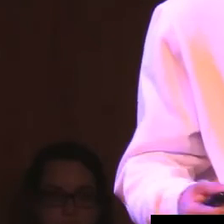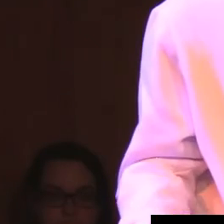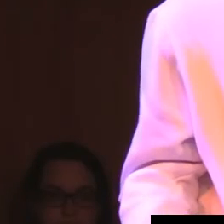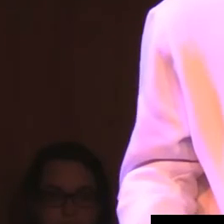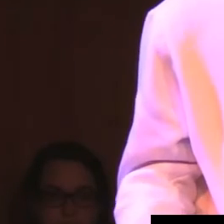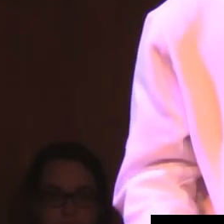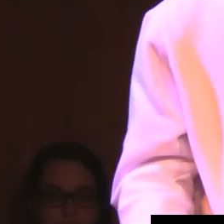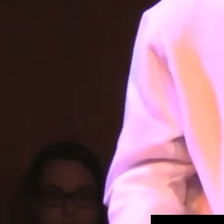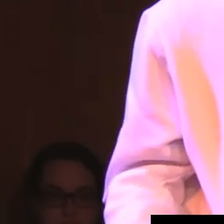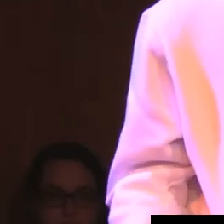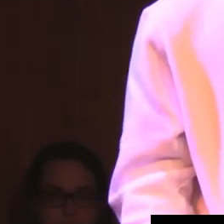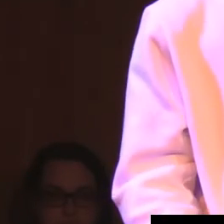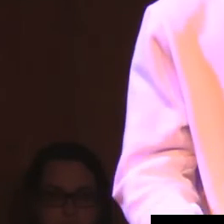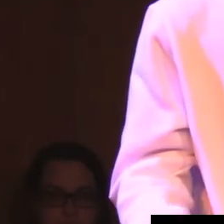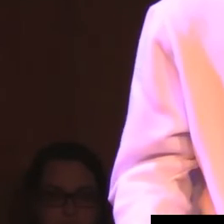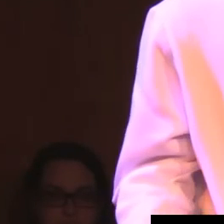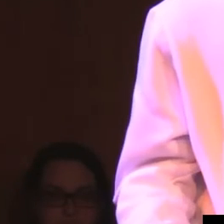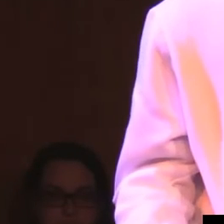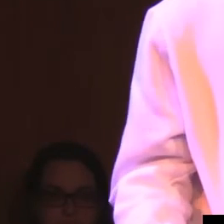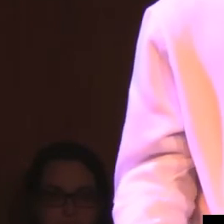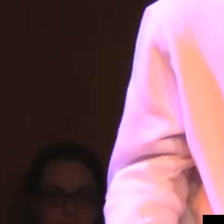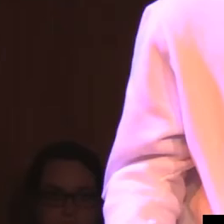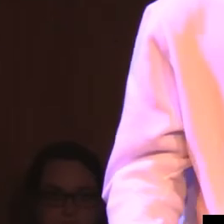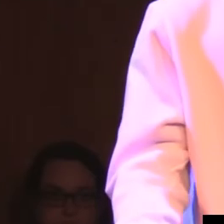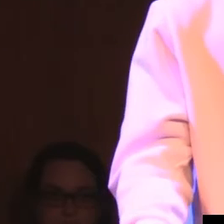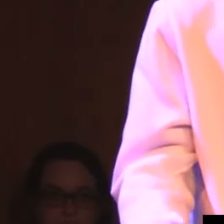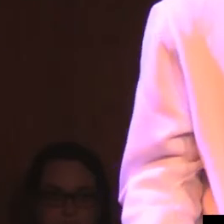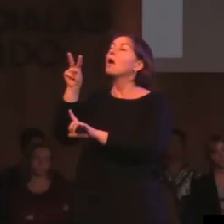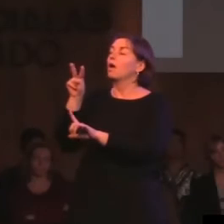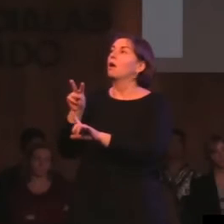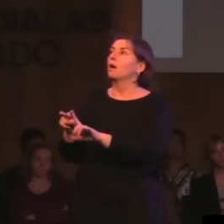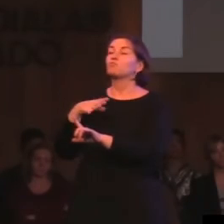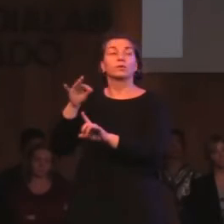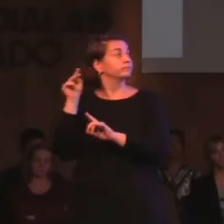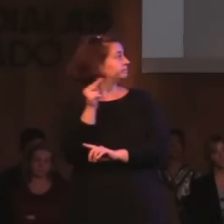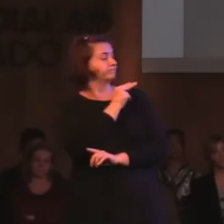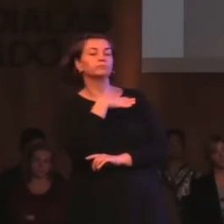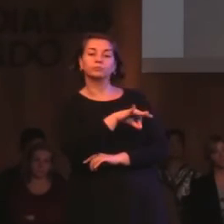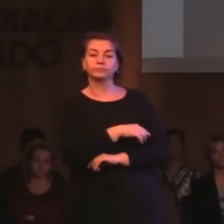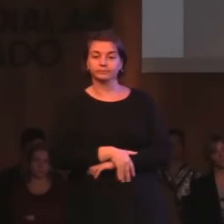mostraba gráficamente todos los datos en un mapa de GPS, como podéis ver en pantalla.